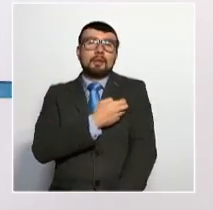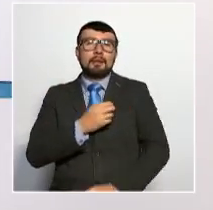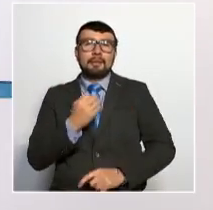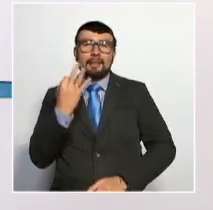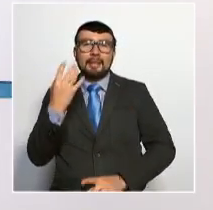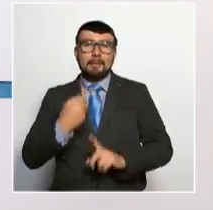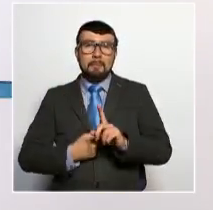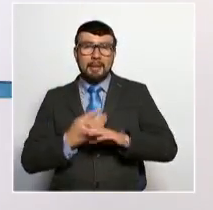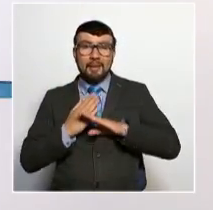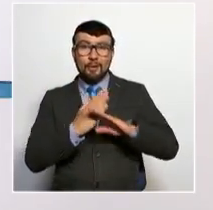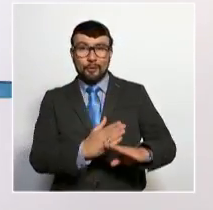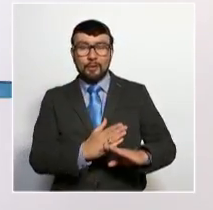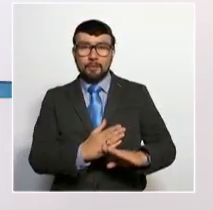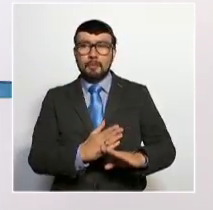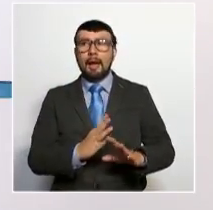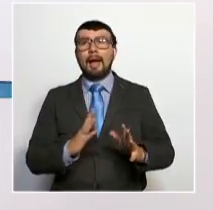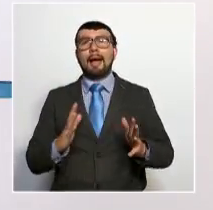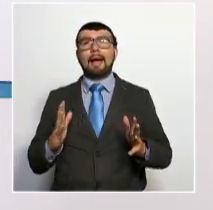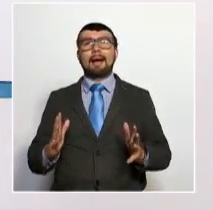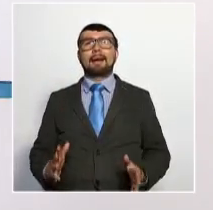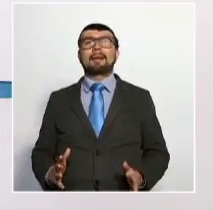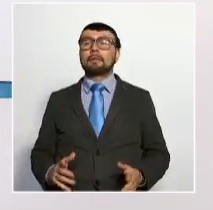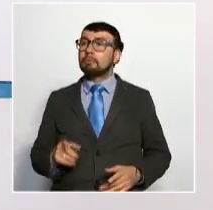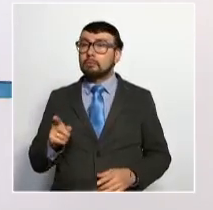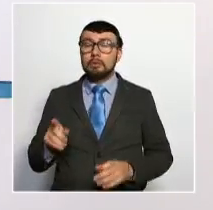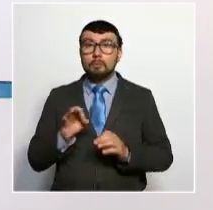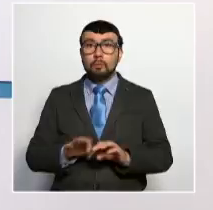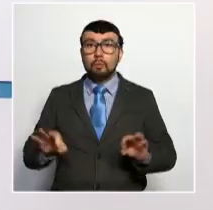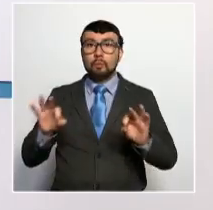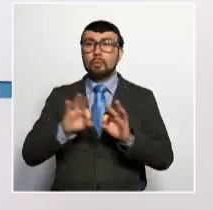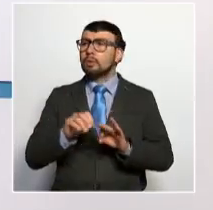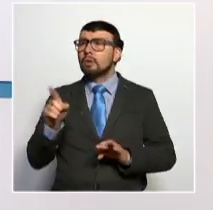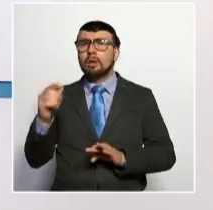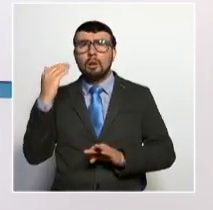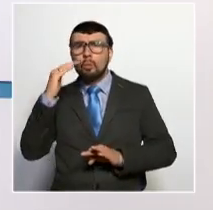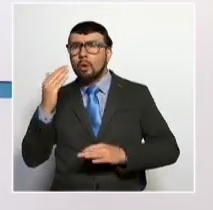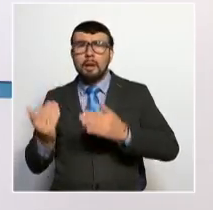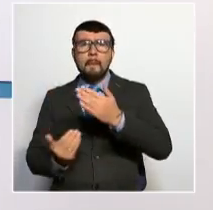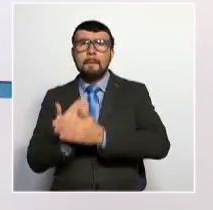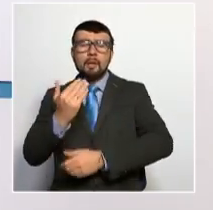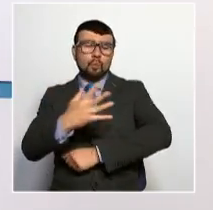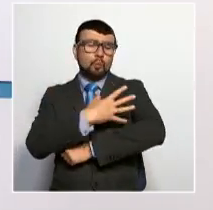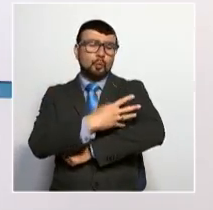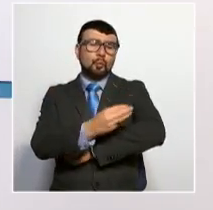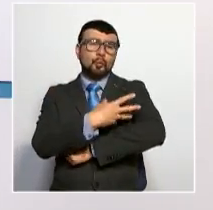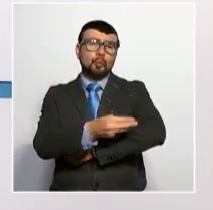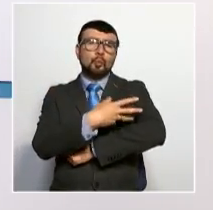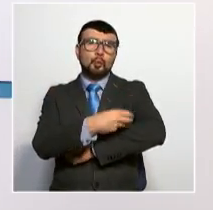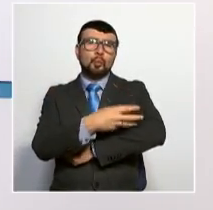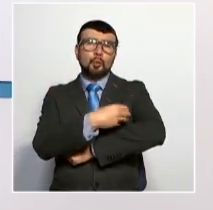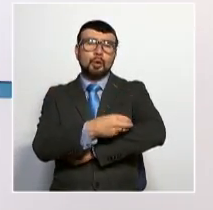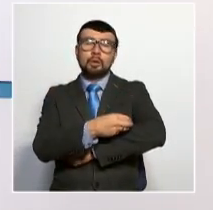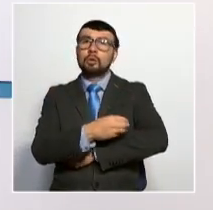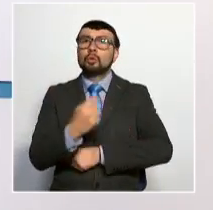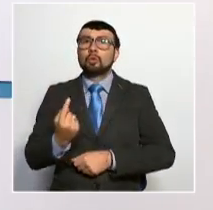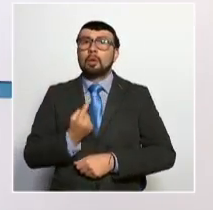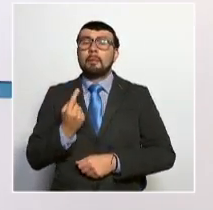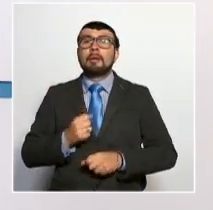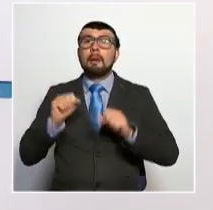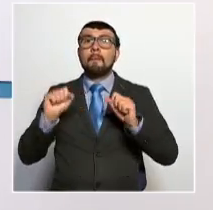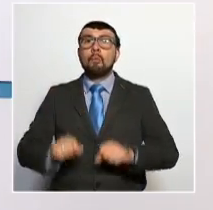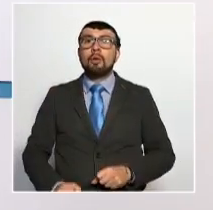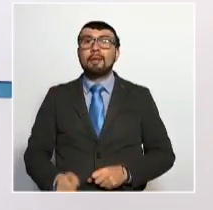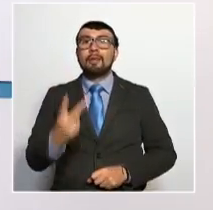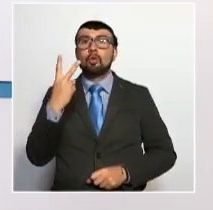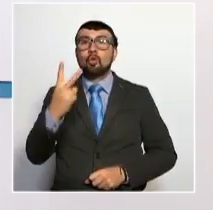meses. Es muy importante que las mujeres que inician su lactancia sepan que solo se pueden poner 2 inyecciones de